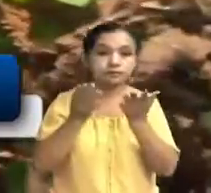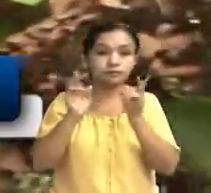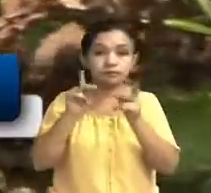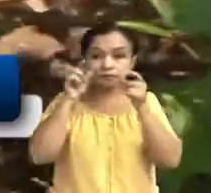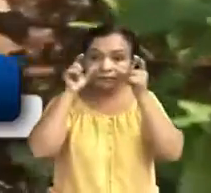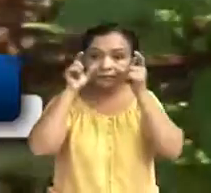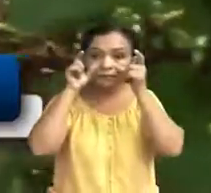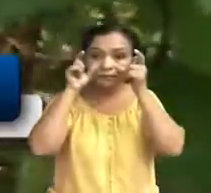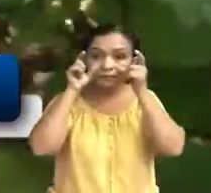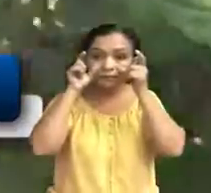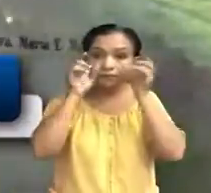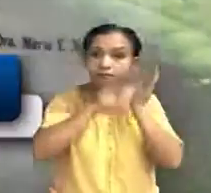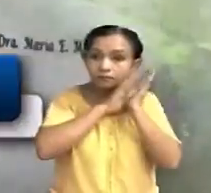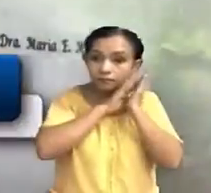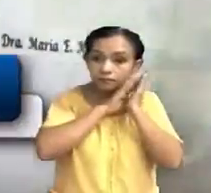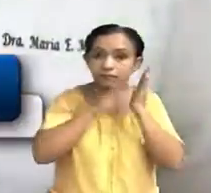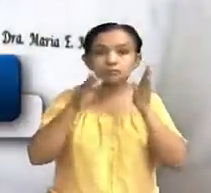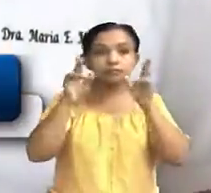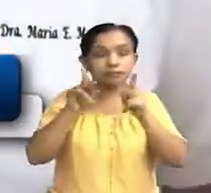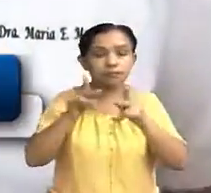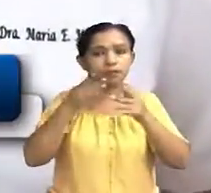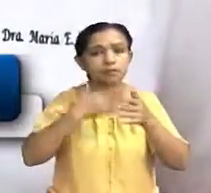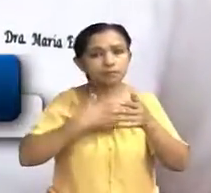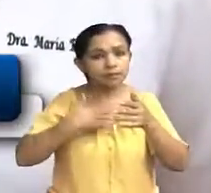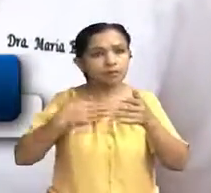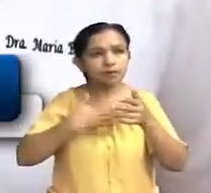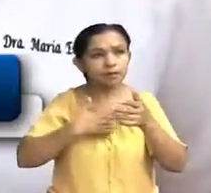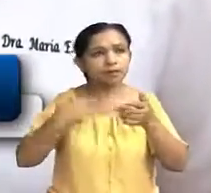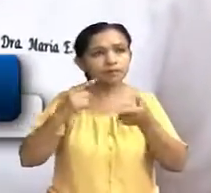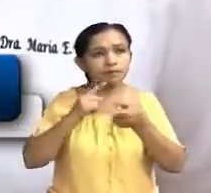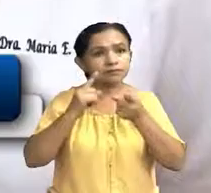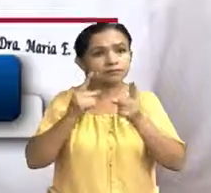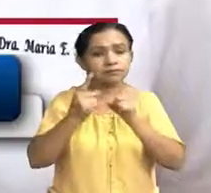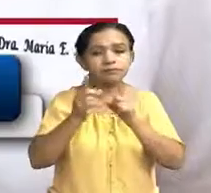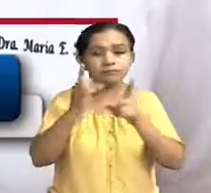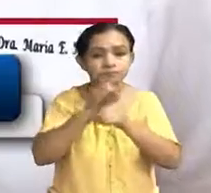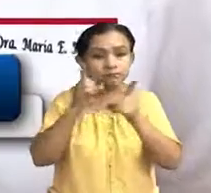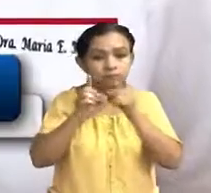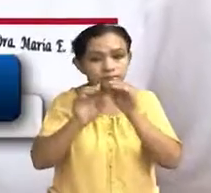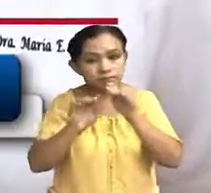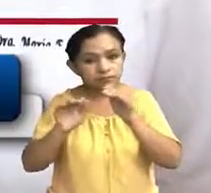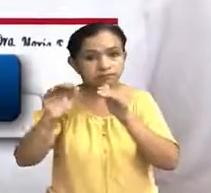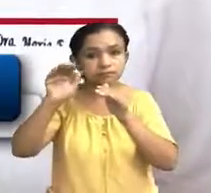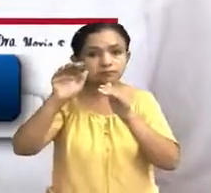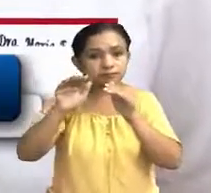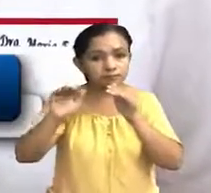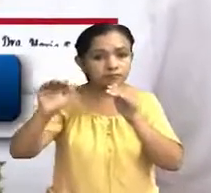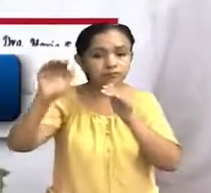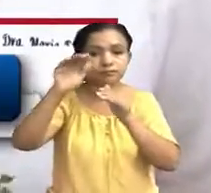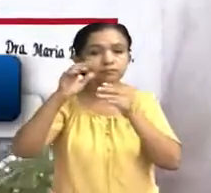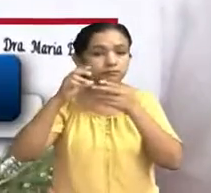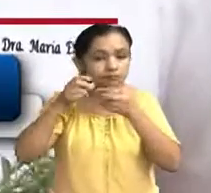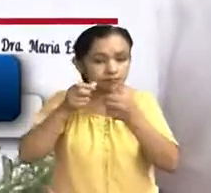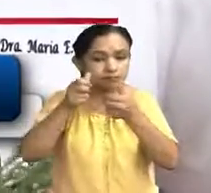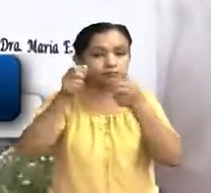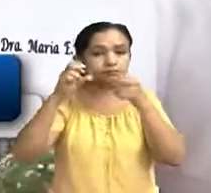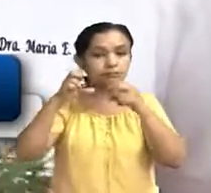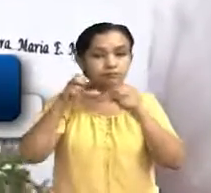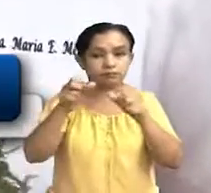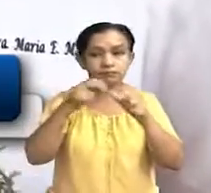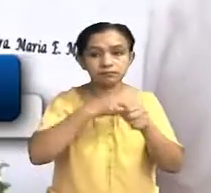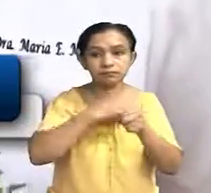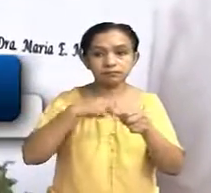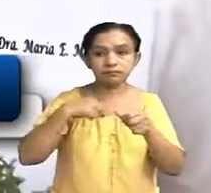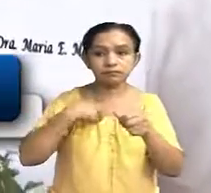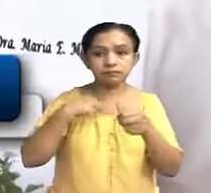pequeños indicios que nos dice que ya el paciente va mejorando y si debemos aumentar o no la dosis de las terapias.